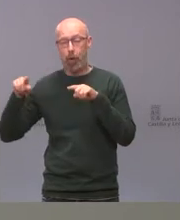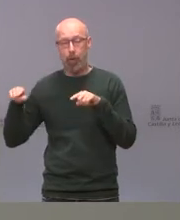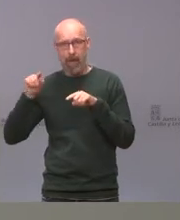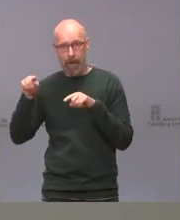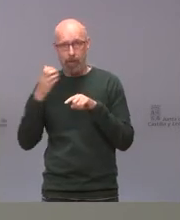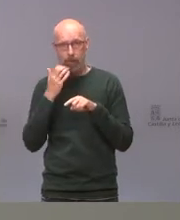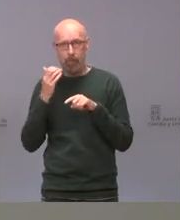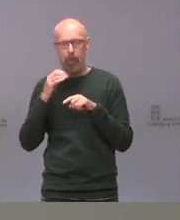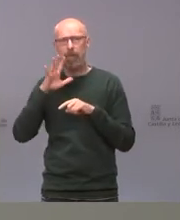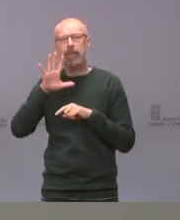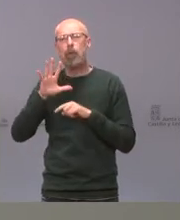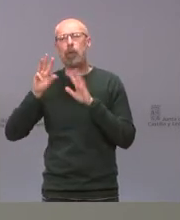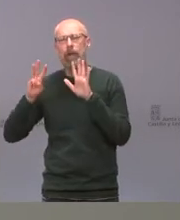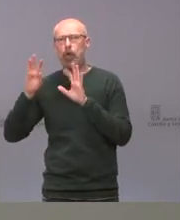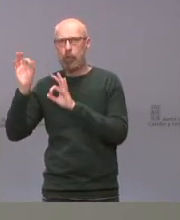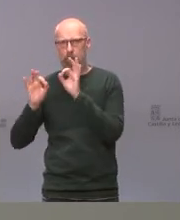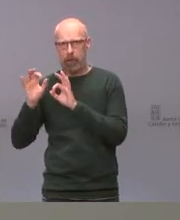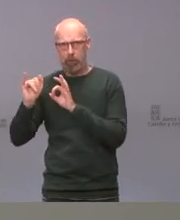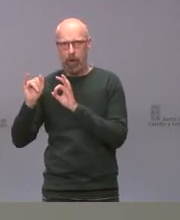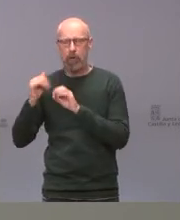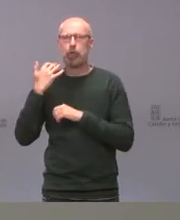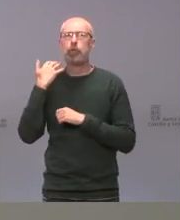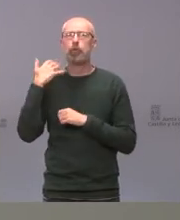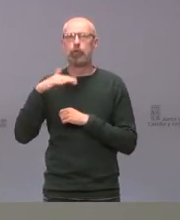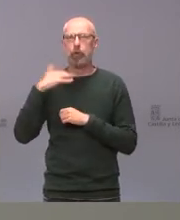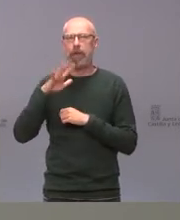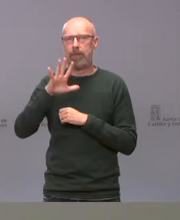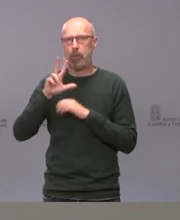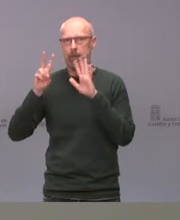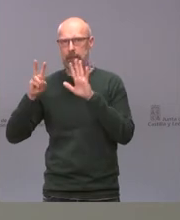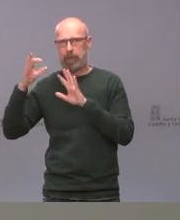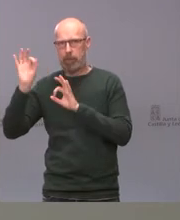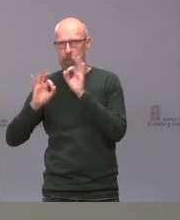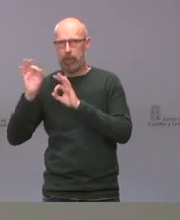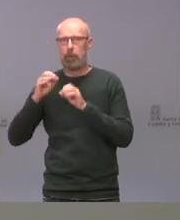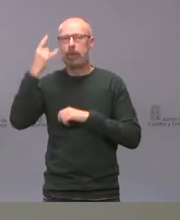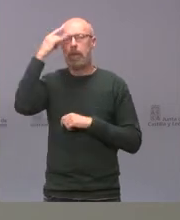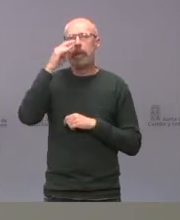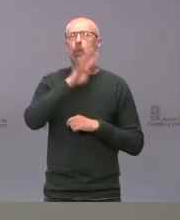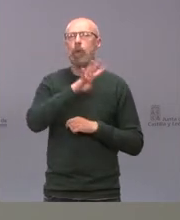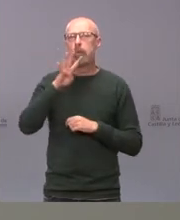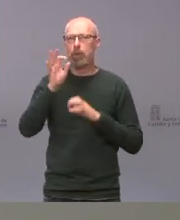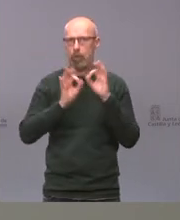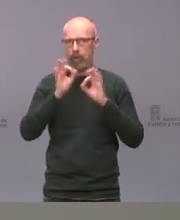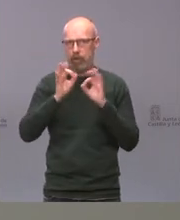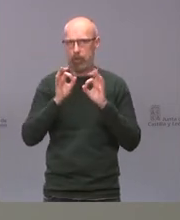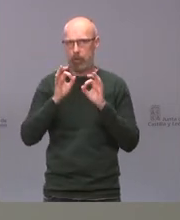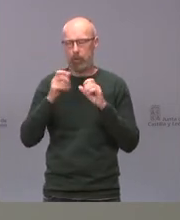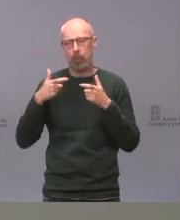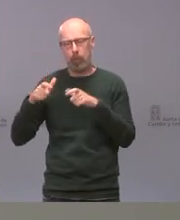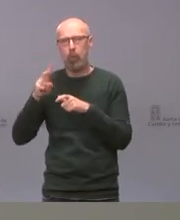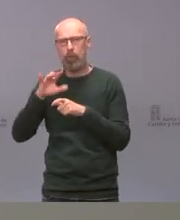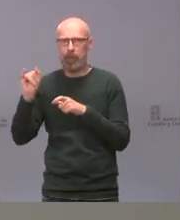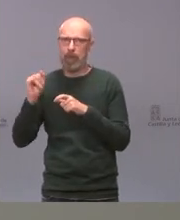el 58%, Soria 57% y Salamanca el 44%. Seguimos, por lo